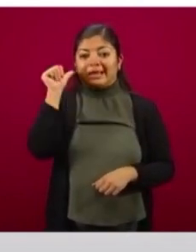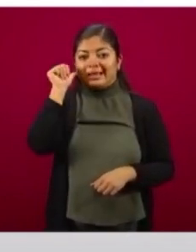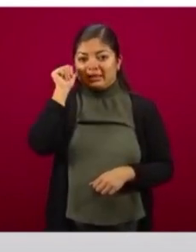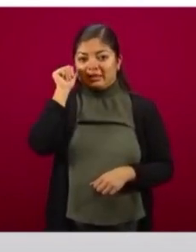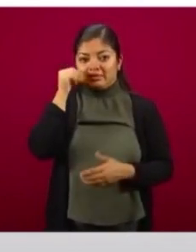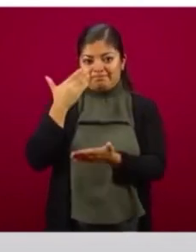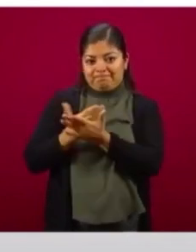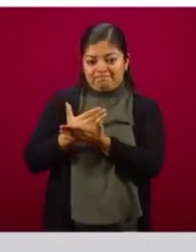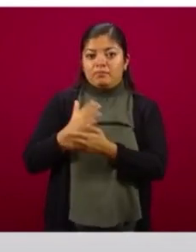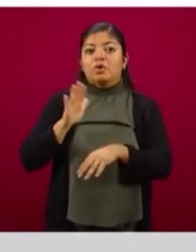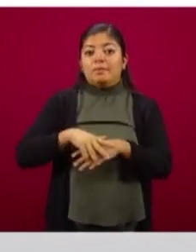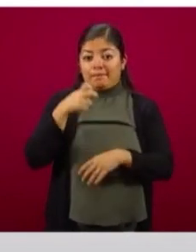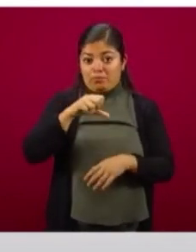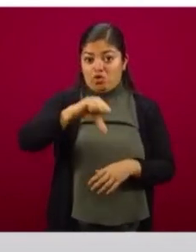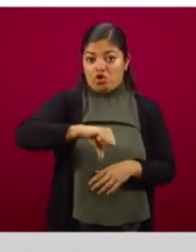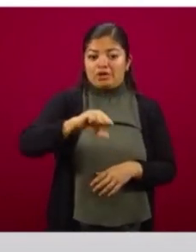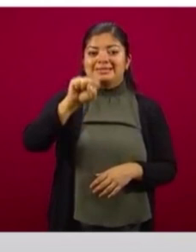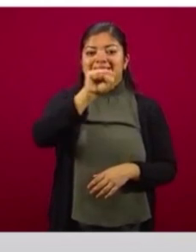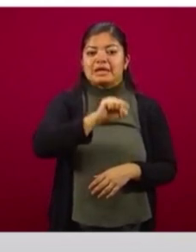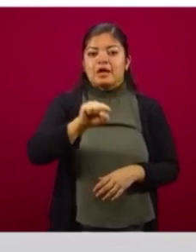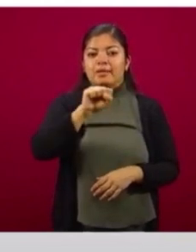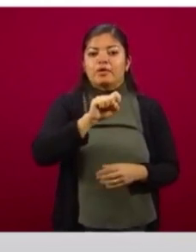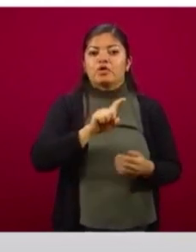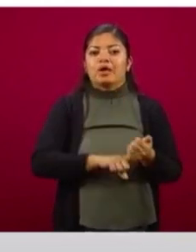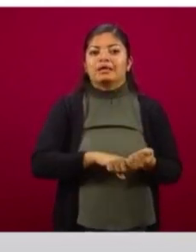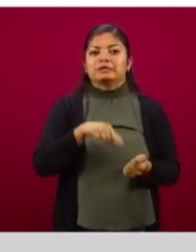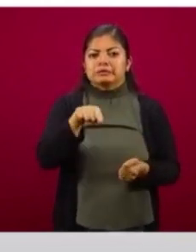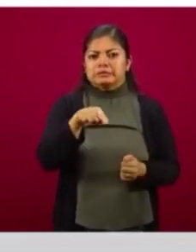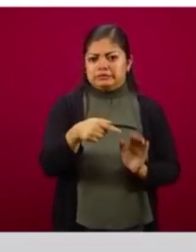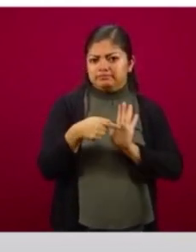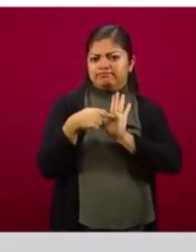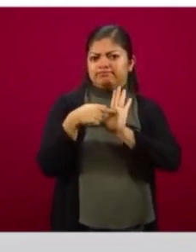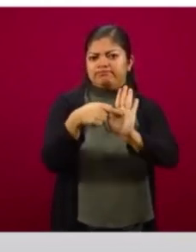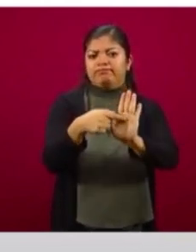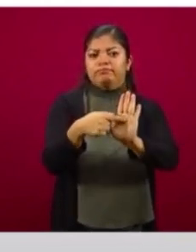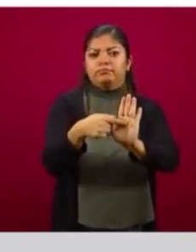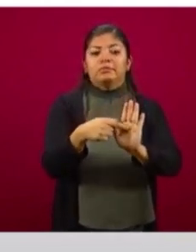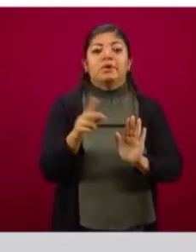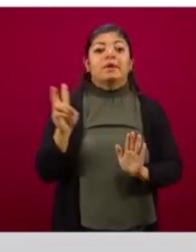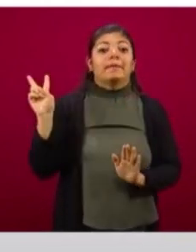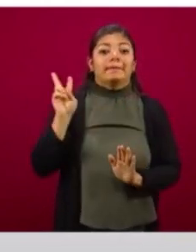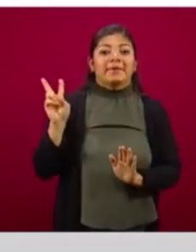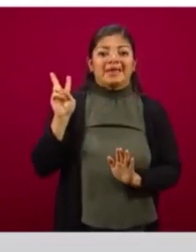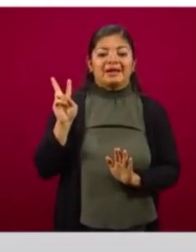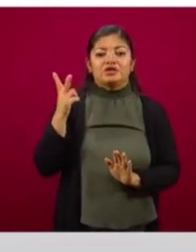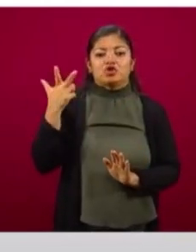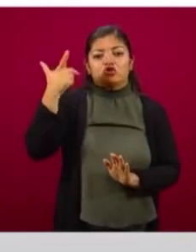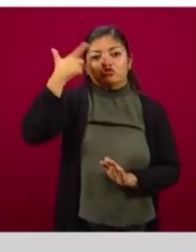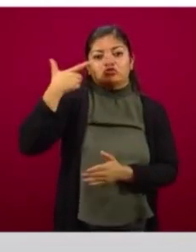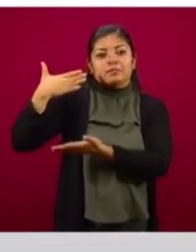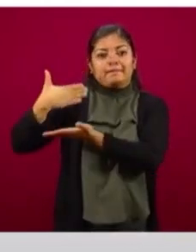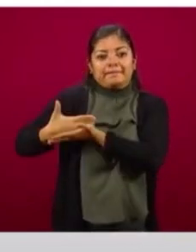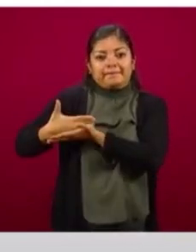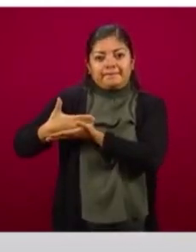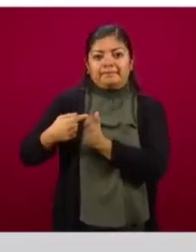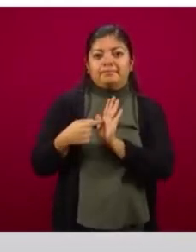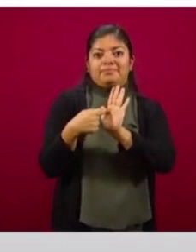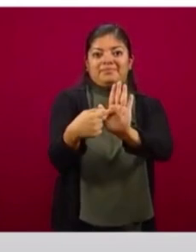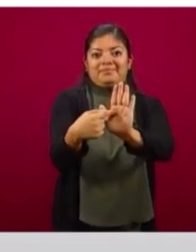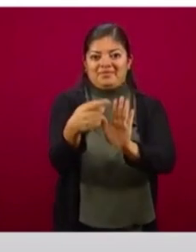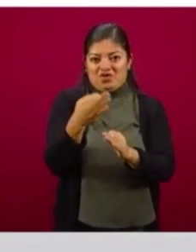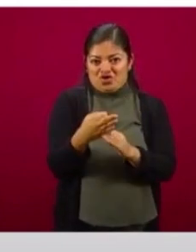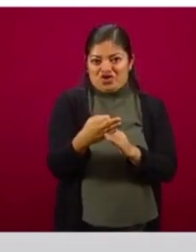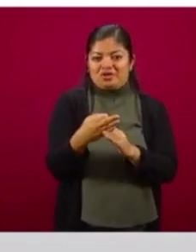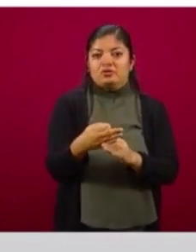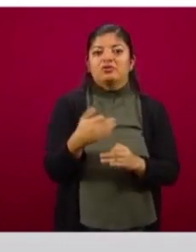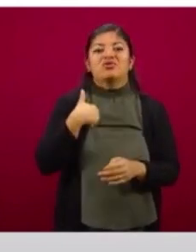haciendo este reporte del viernes a las 8 de la noche. Preferimos hacer ese corte porque traíamos el corte de